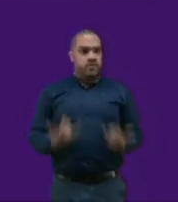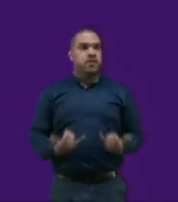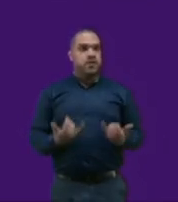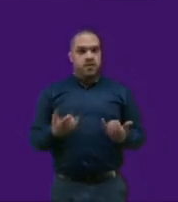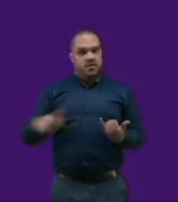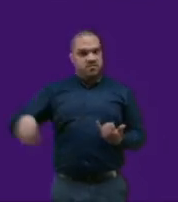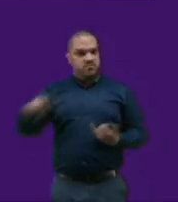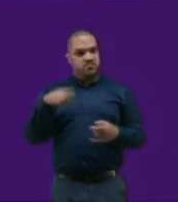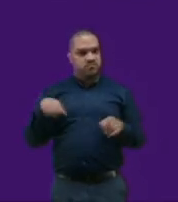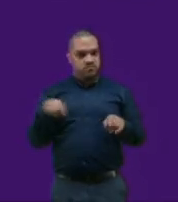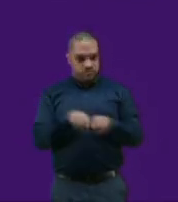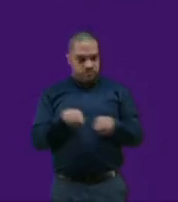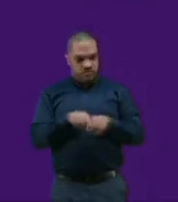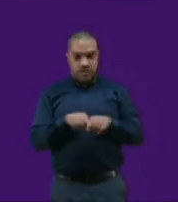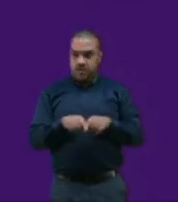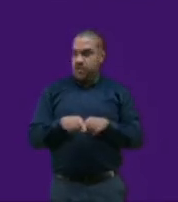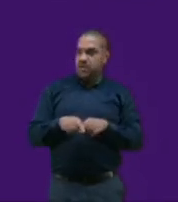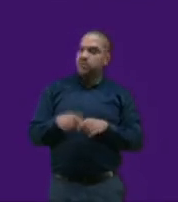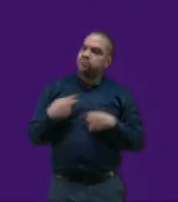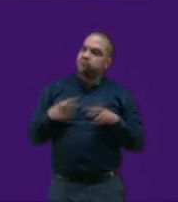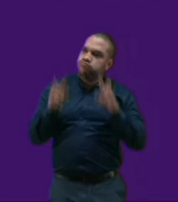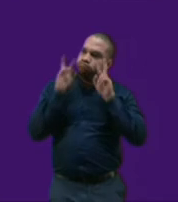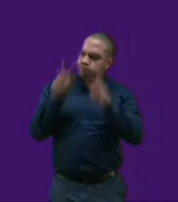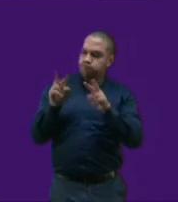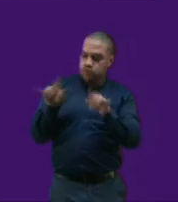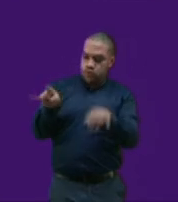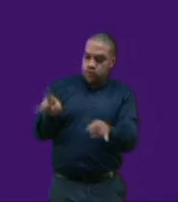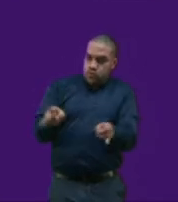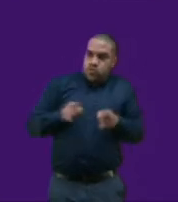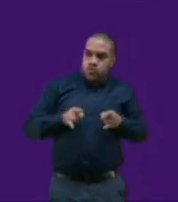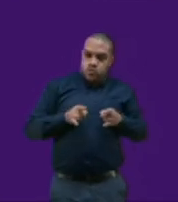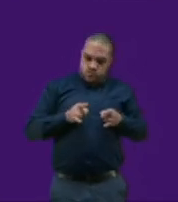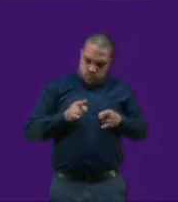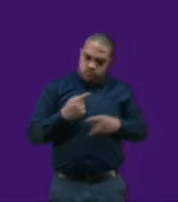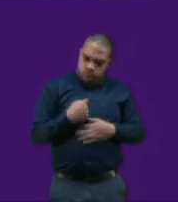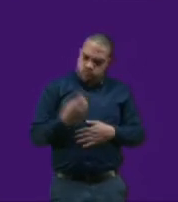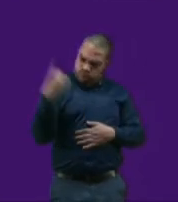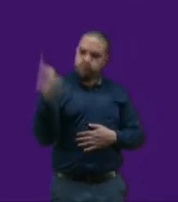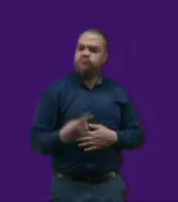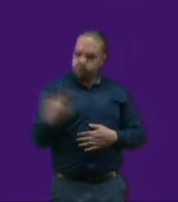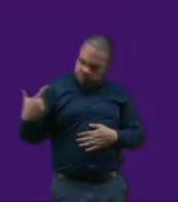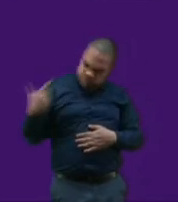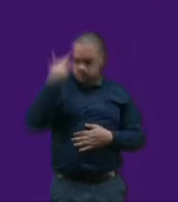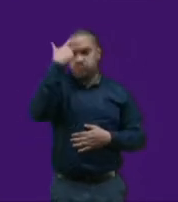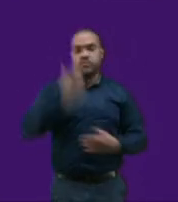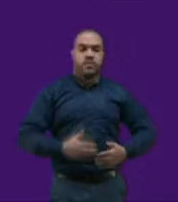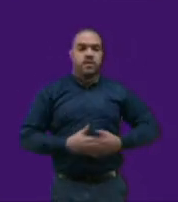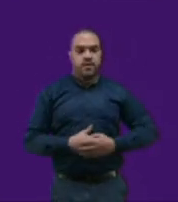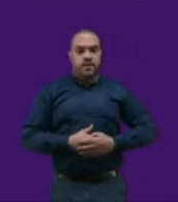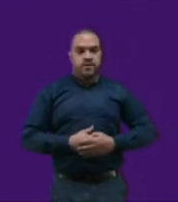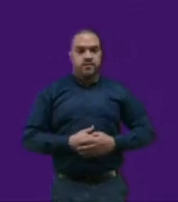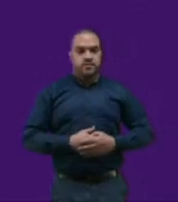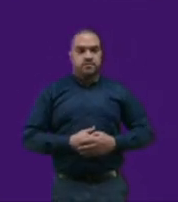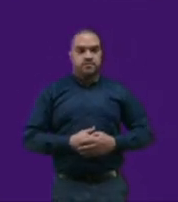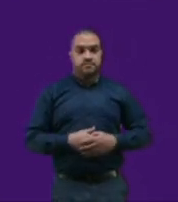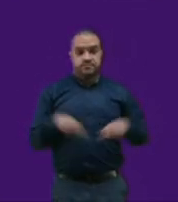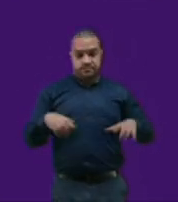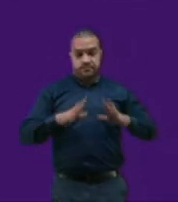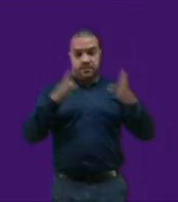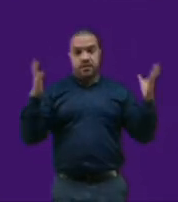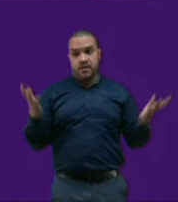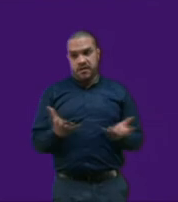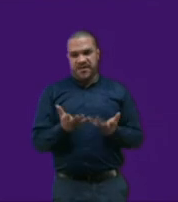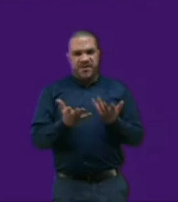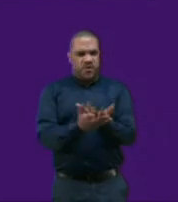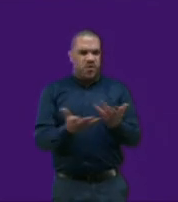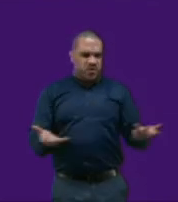tome pues una decisión o se dirija pues de un lado a otro. Entonces, yo creo que hoy más que nunca en un mundo donde hay abundancia de tantas